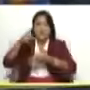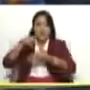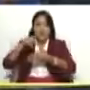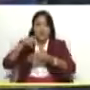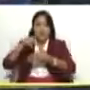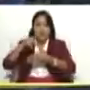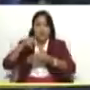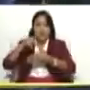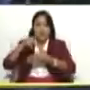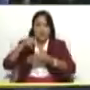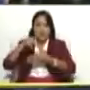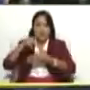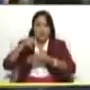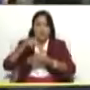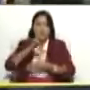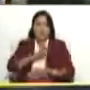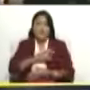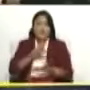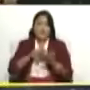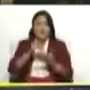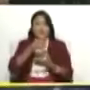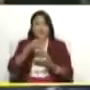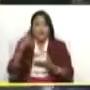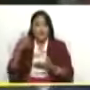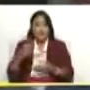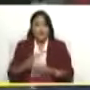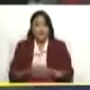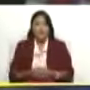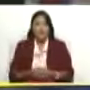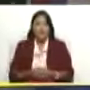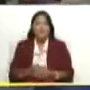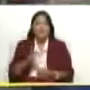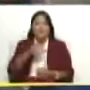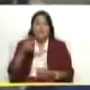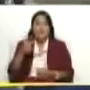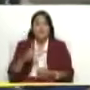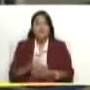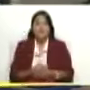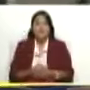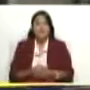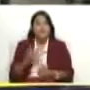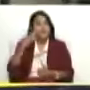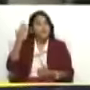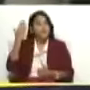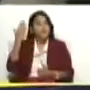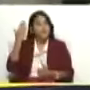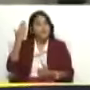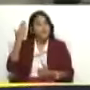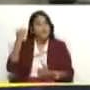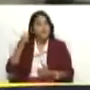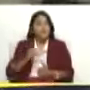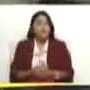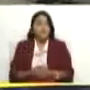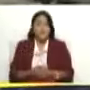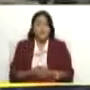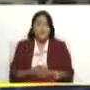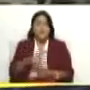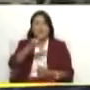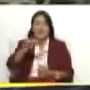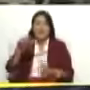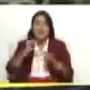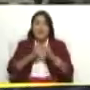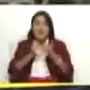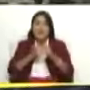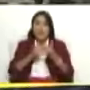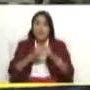Panamericanos Santiago de Chile 2023 como ya ustedes lo saben donde nuestros atletas